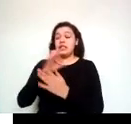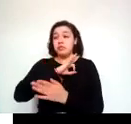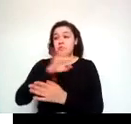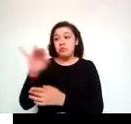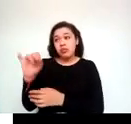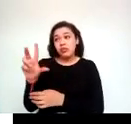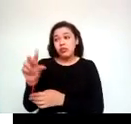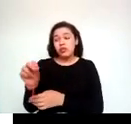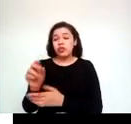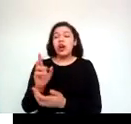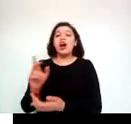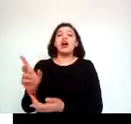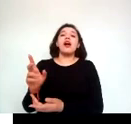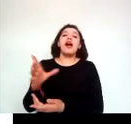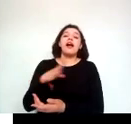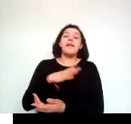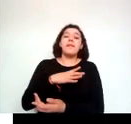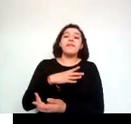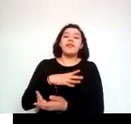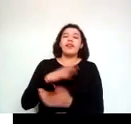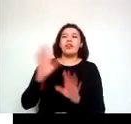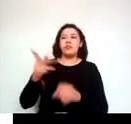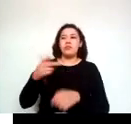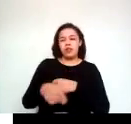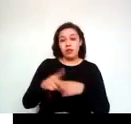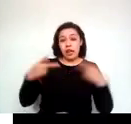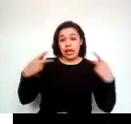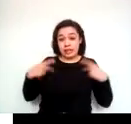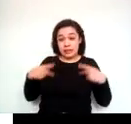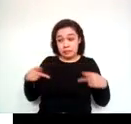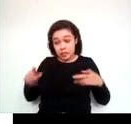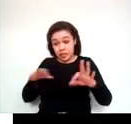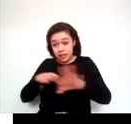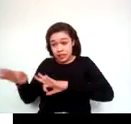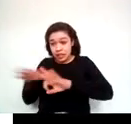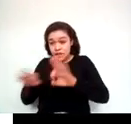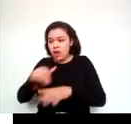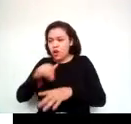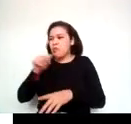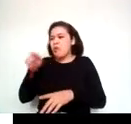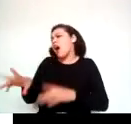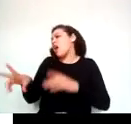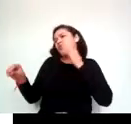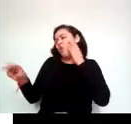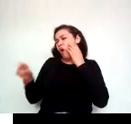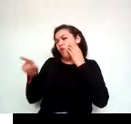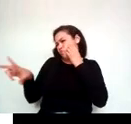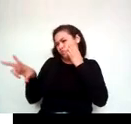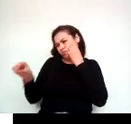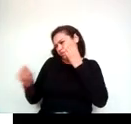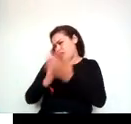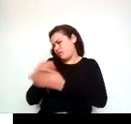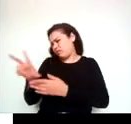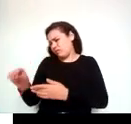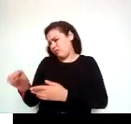esto tiene que ver mucho o se convierte en un riesgo cuando a los trabajadores no les damos iniciativa, autonomía, cuando